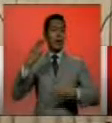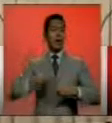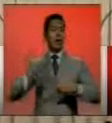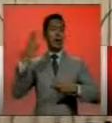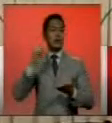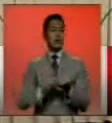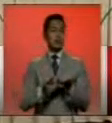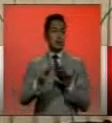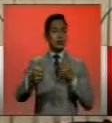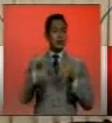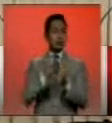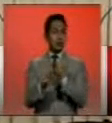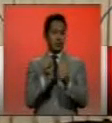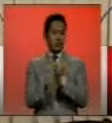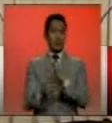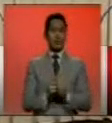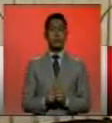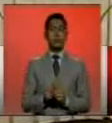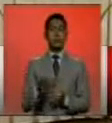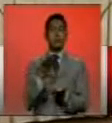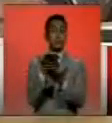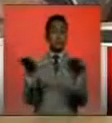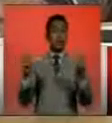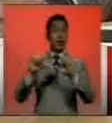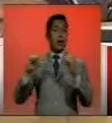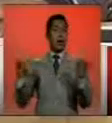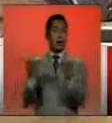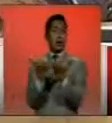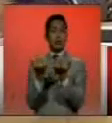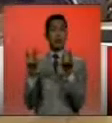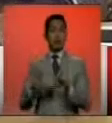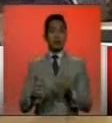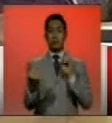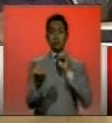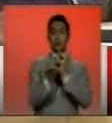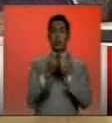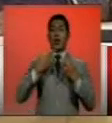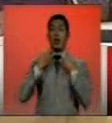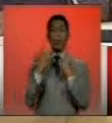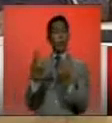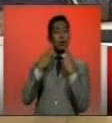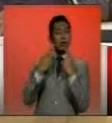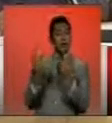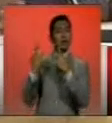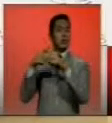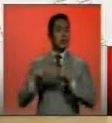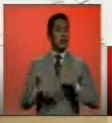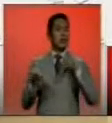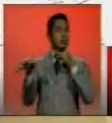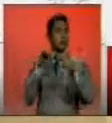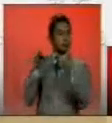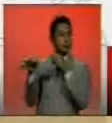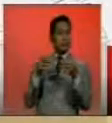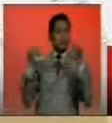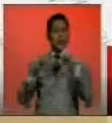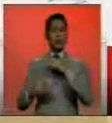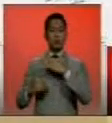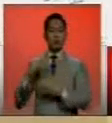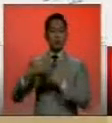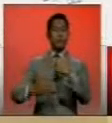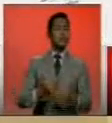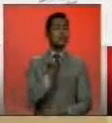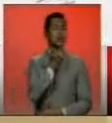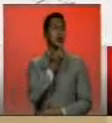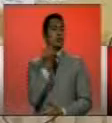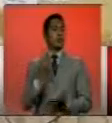del Deporte. El magistrado respondió inquietudes de los asambleístas y entregó información sobre el estado procesal en el caso del